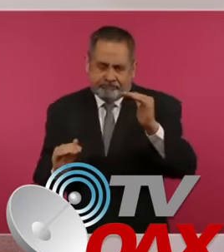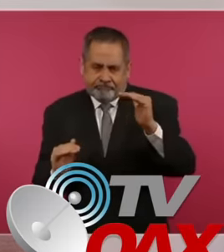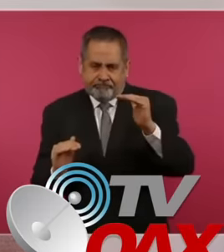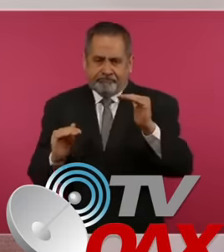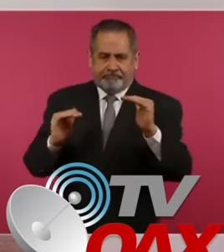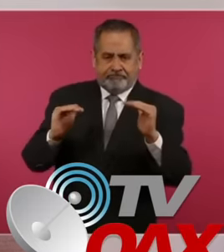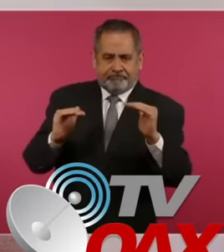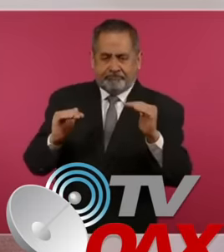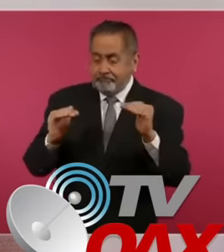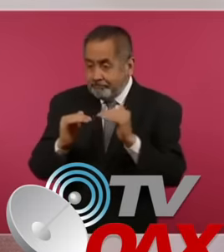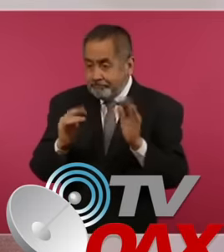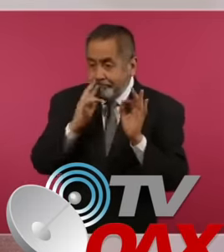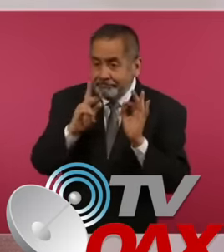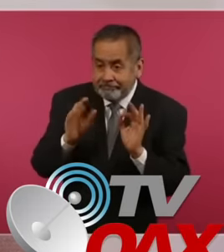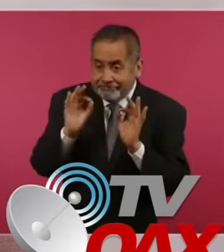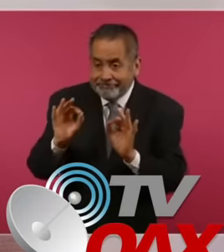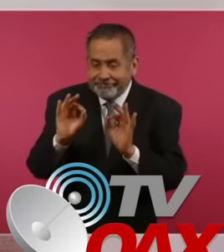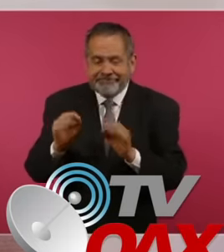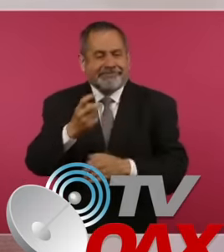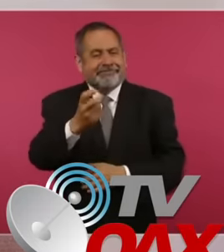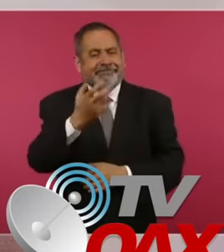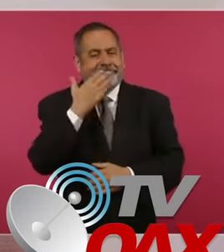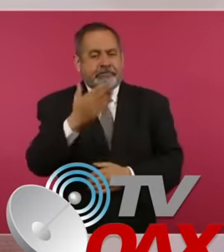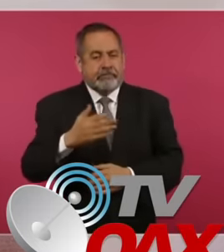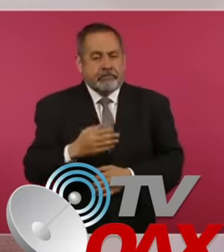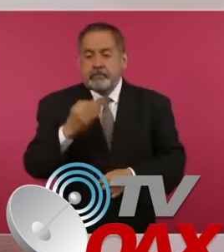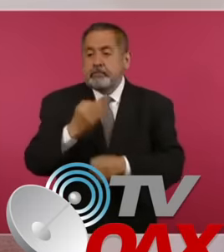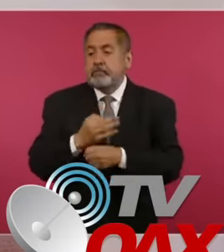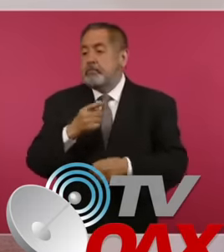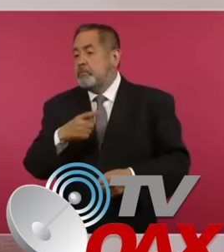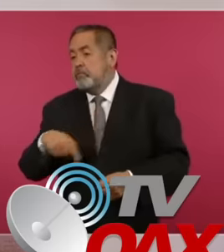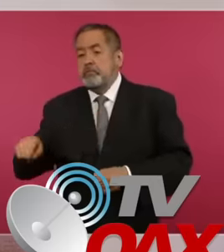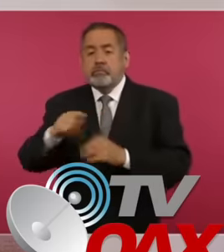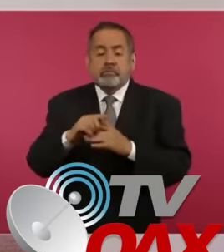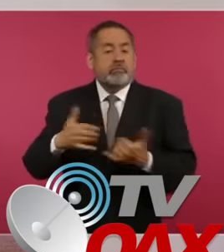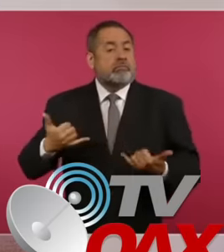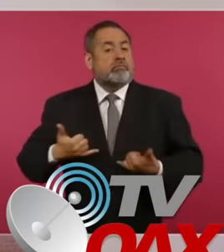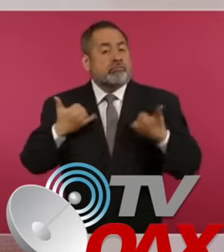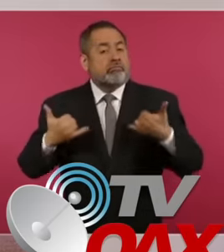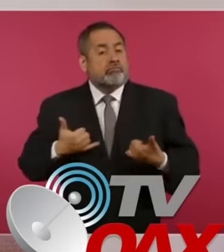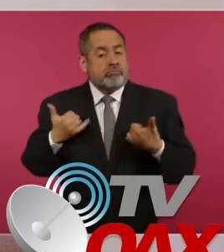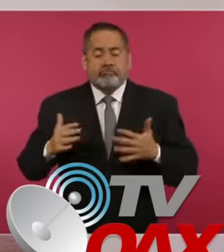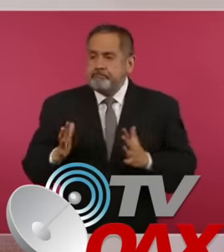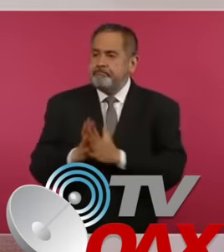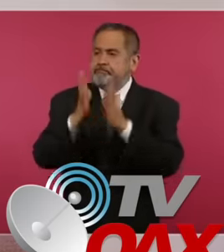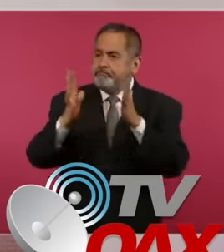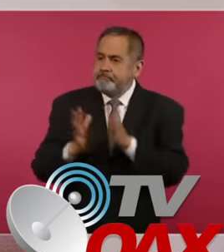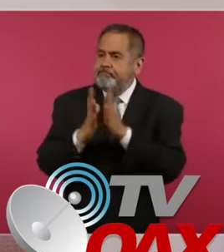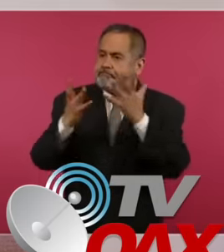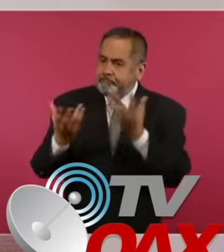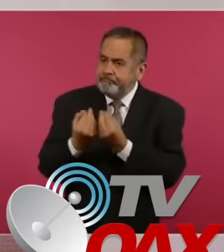también ahora hay más participación de los jóvenes.